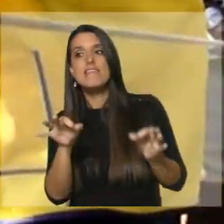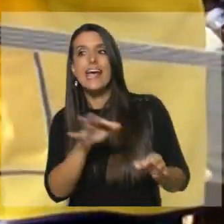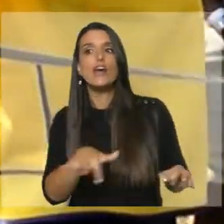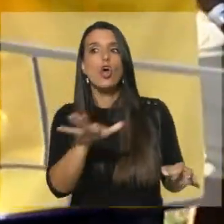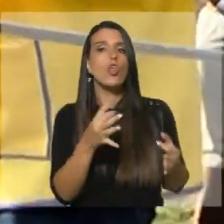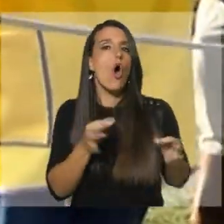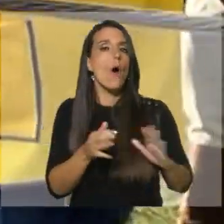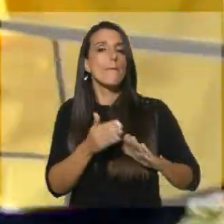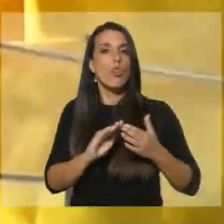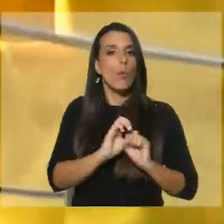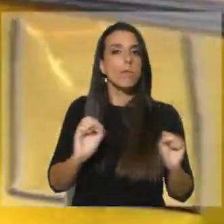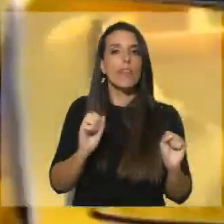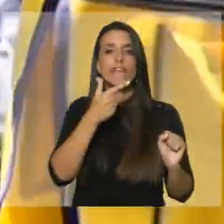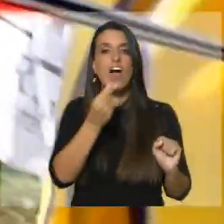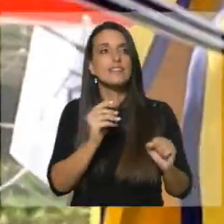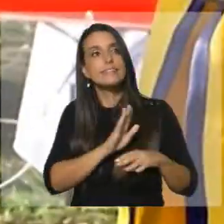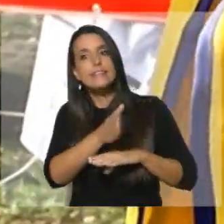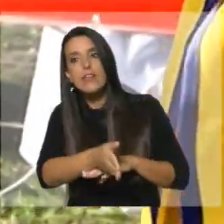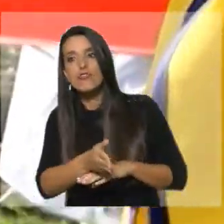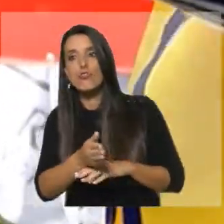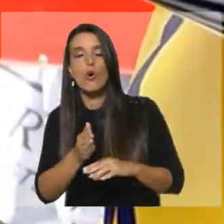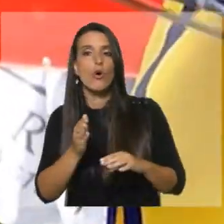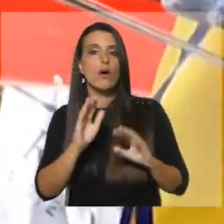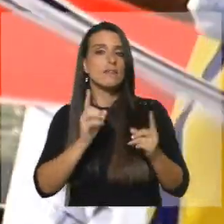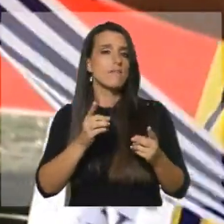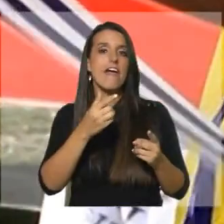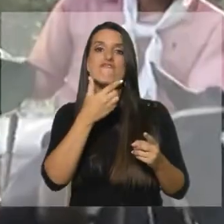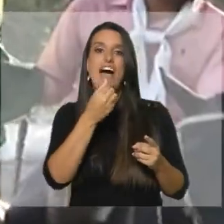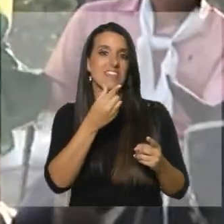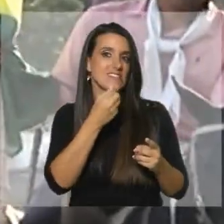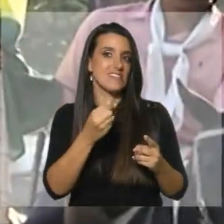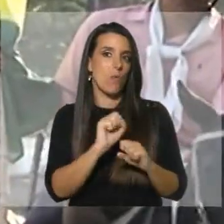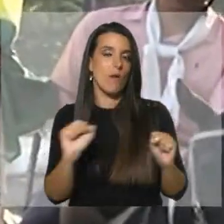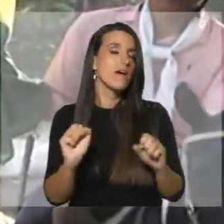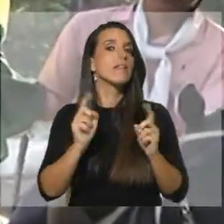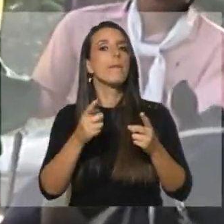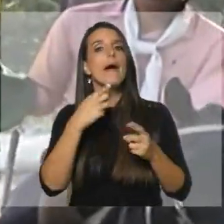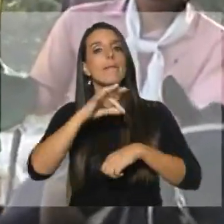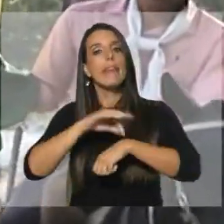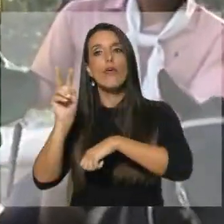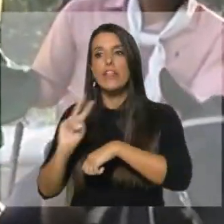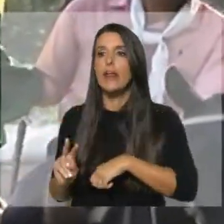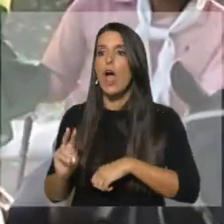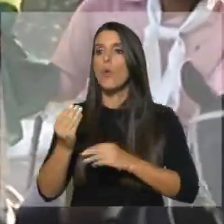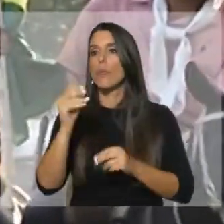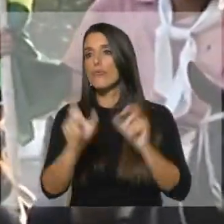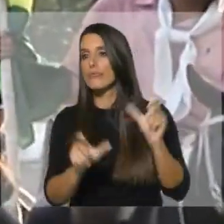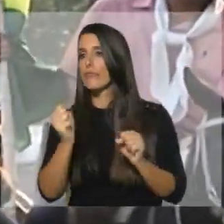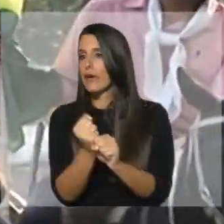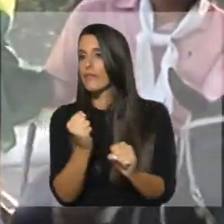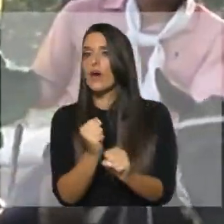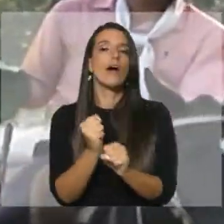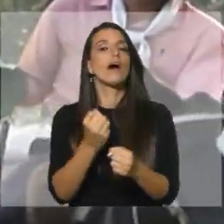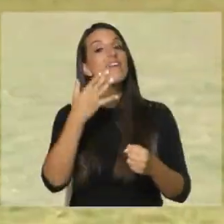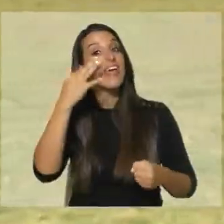todos de la manera más fácil y accesible posible, veterinarios, mucho personal trabajando, y la verdad